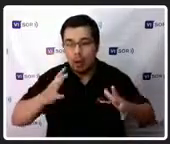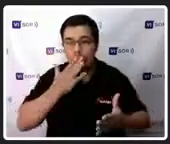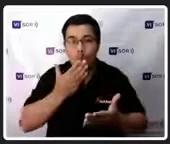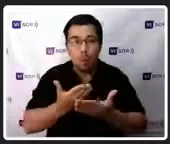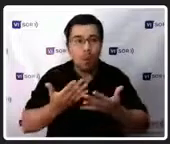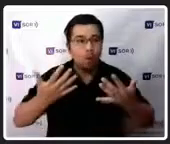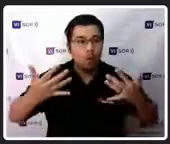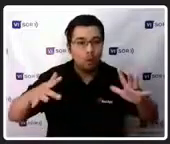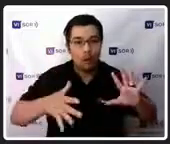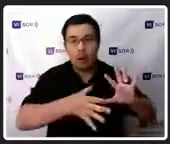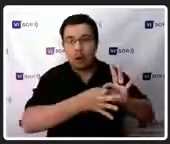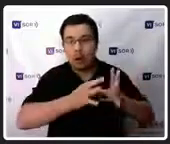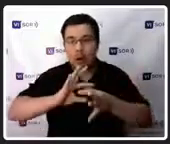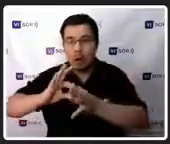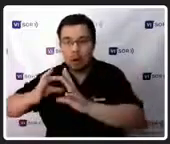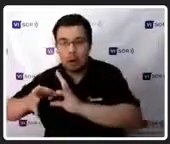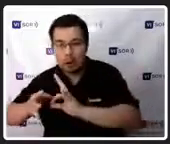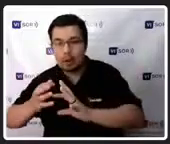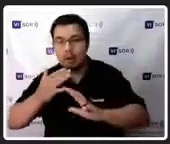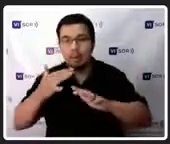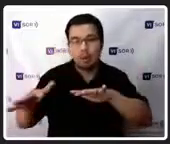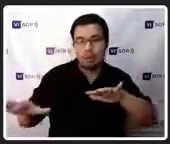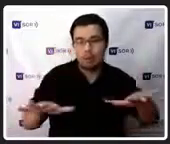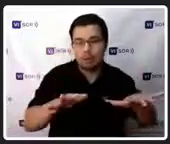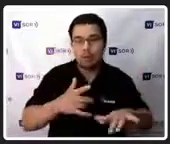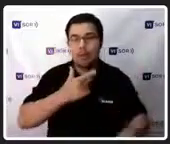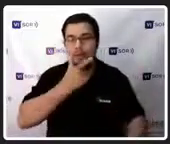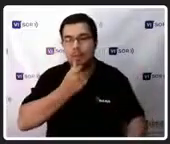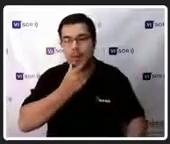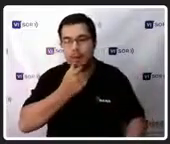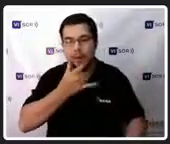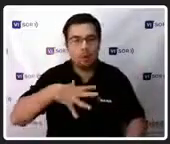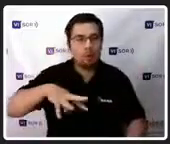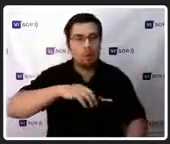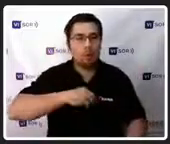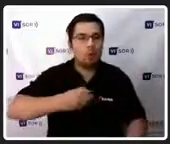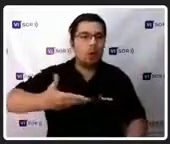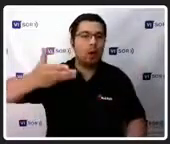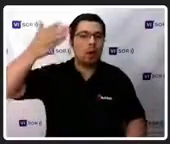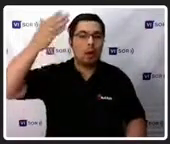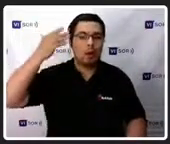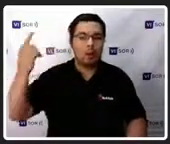permite moverte con más facilidad. Nosotros tuvimos, como les dije al principio, una visita